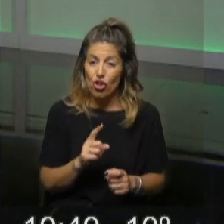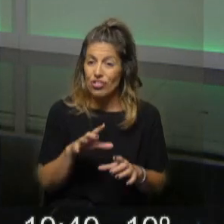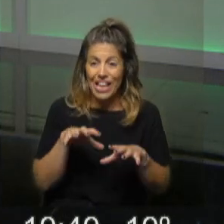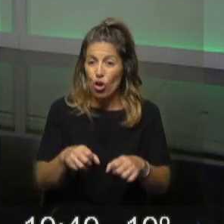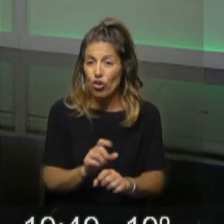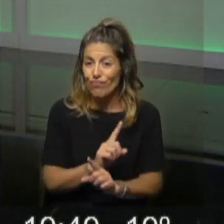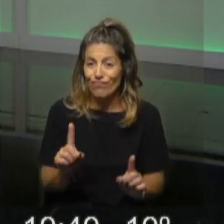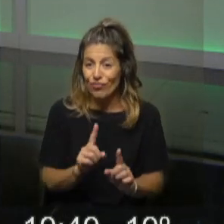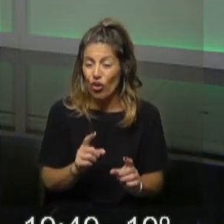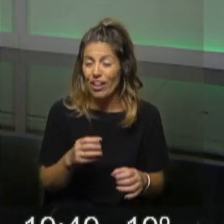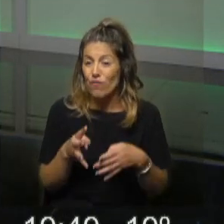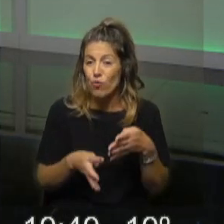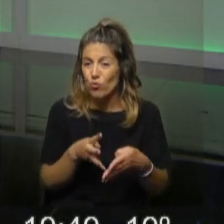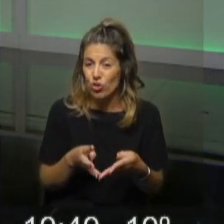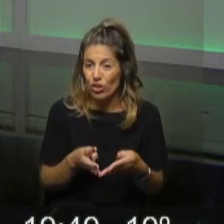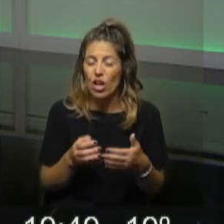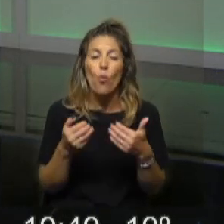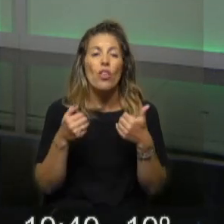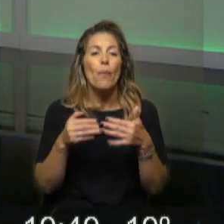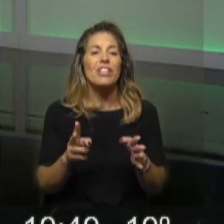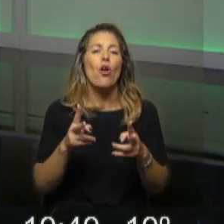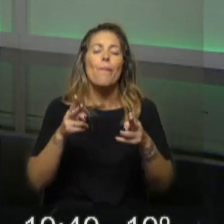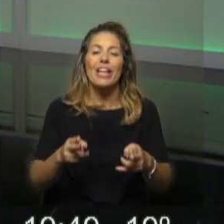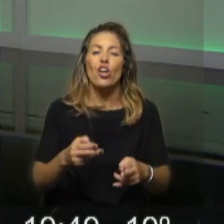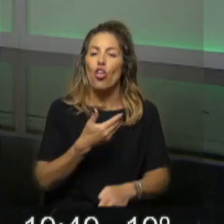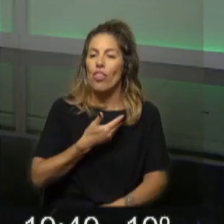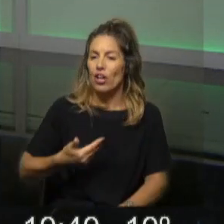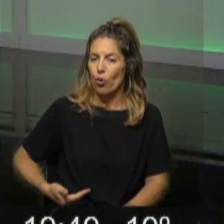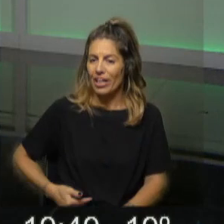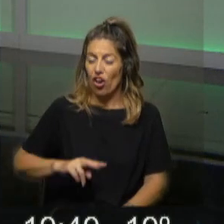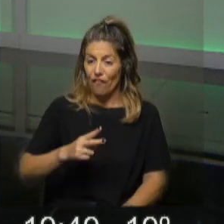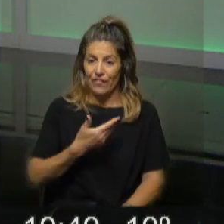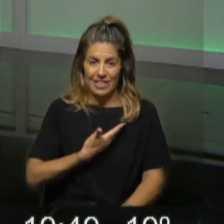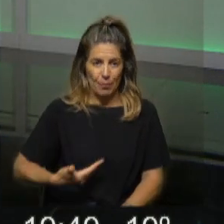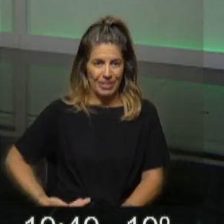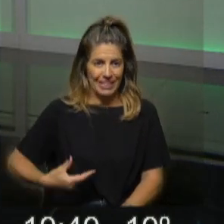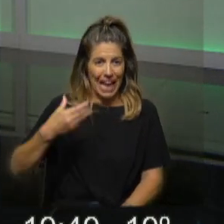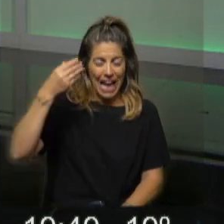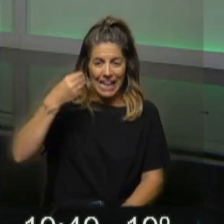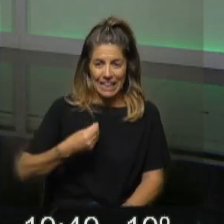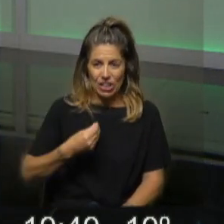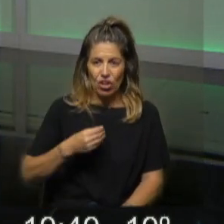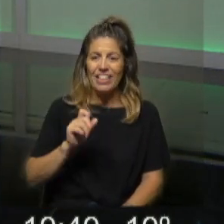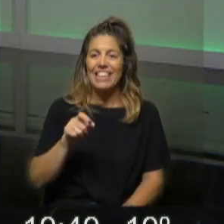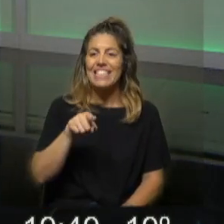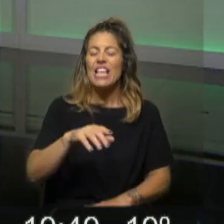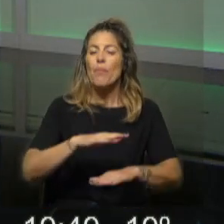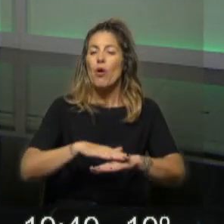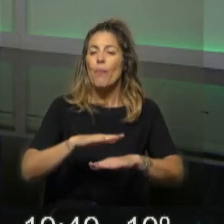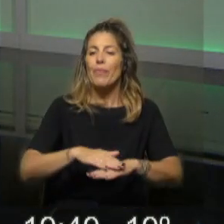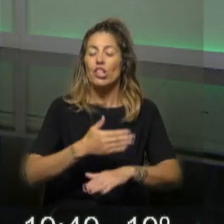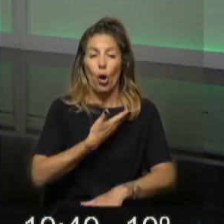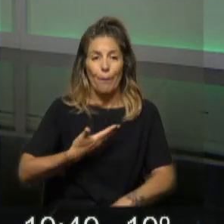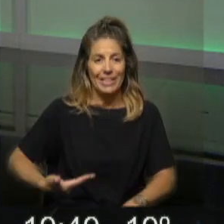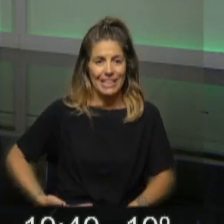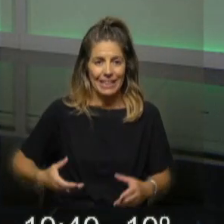logrado implementar. Al comienzo de este periodo de gobierno, la vicepresidenta Beatriz Argimón y quien era en ese momento